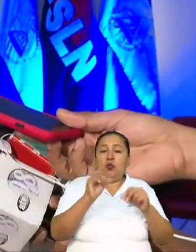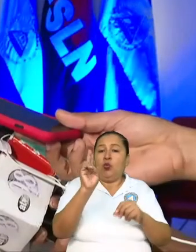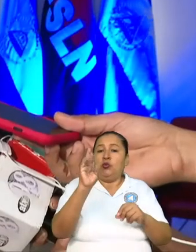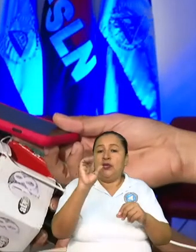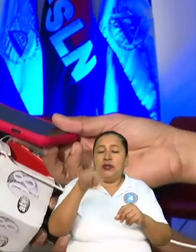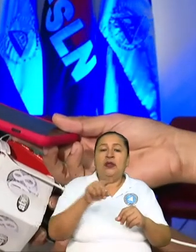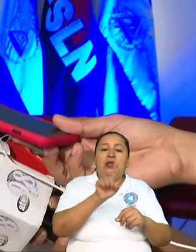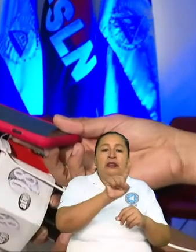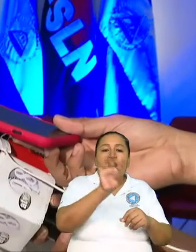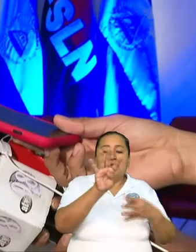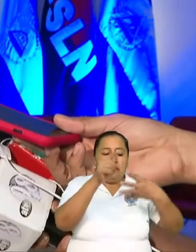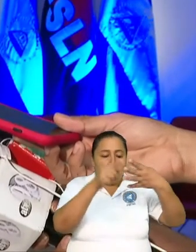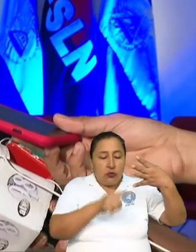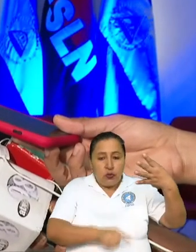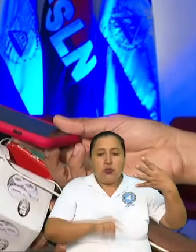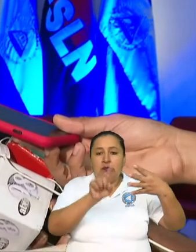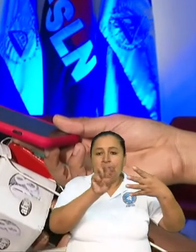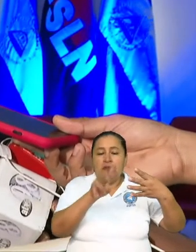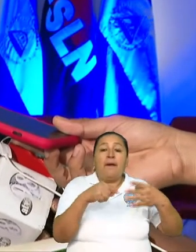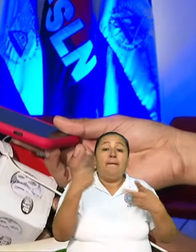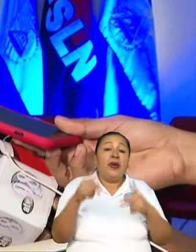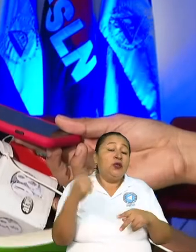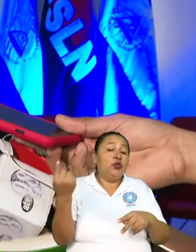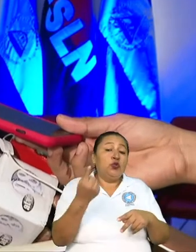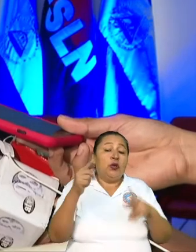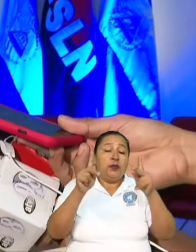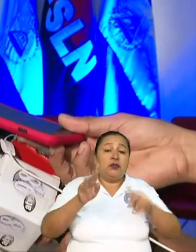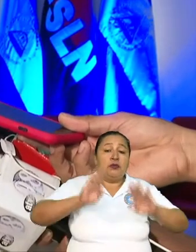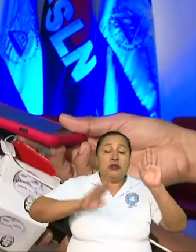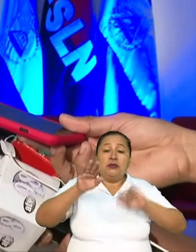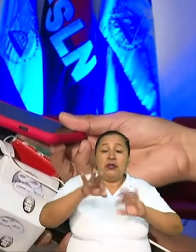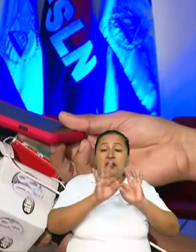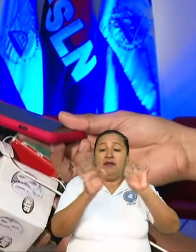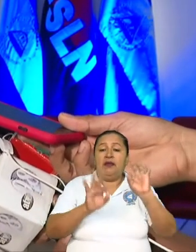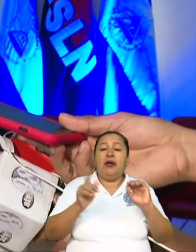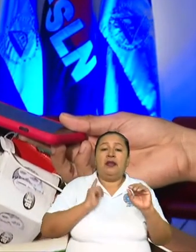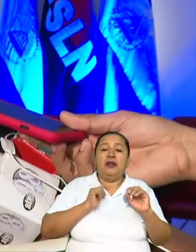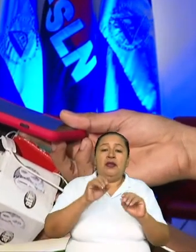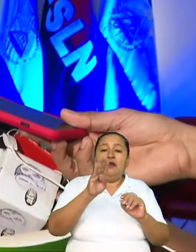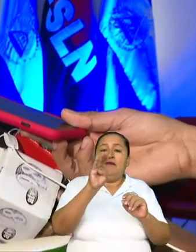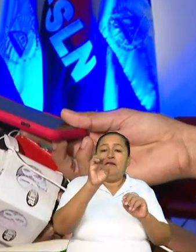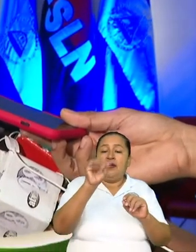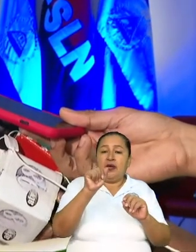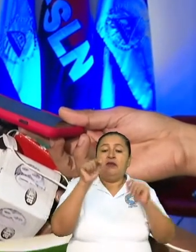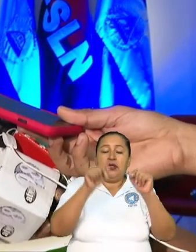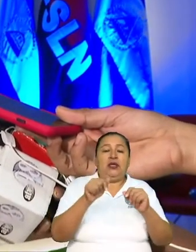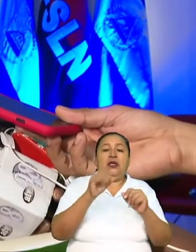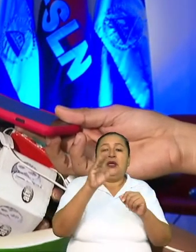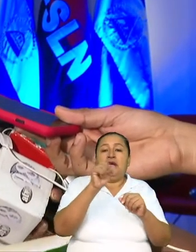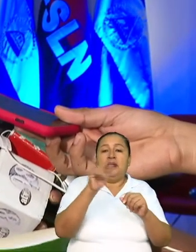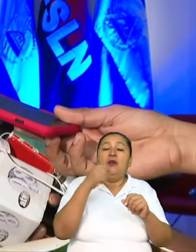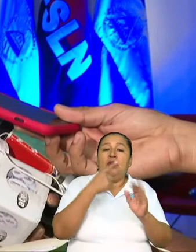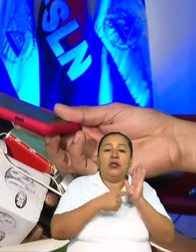13 carreras. Algo novedoso es que solamente los que participen de esta feria van a tener becas en estas carreras, porque